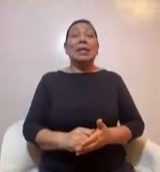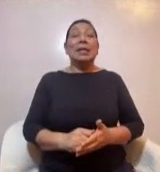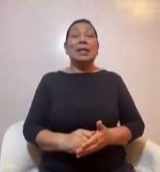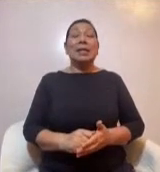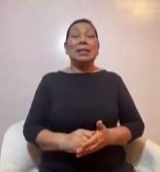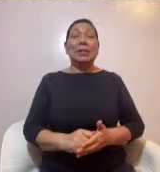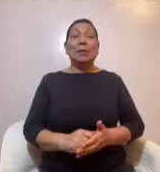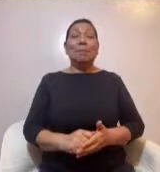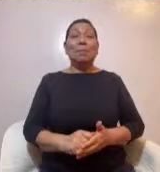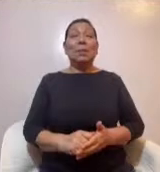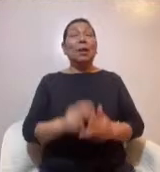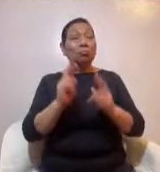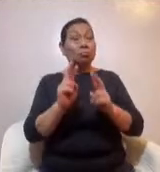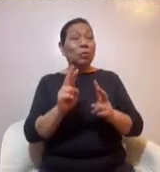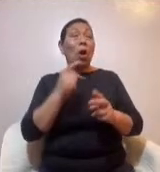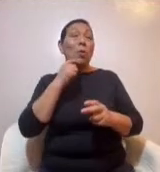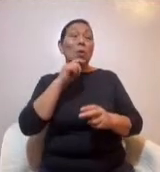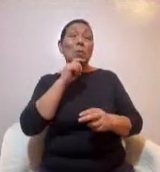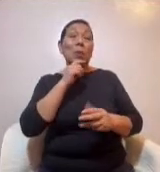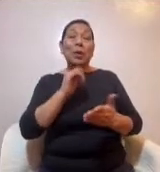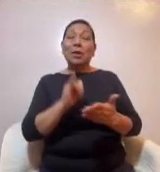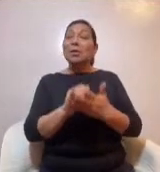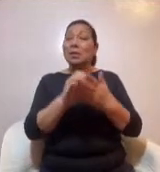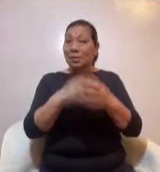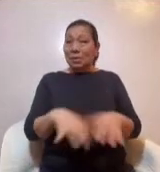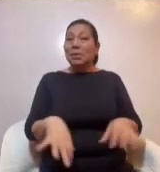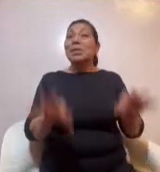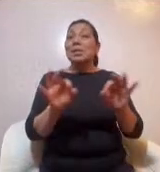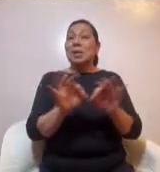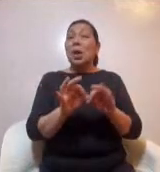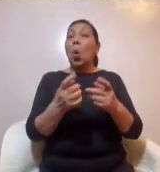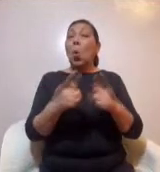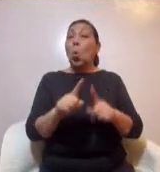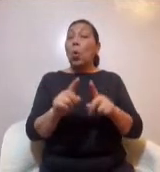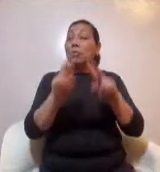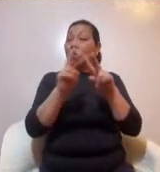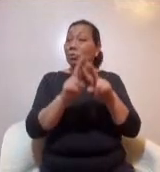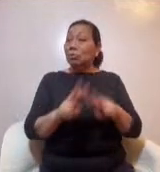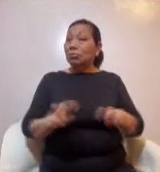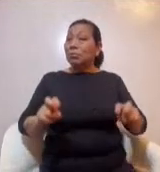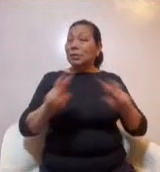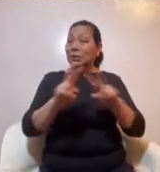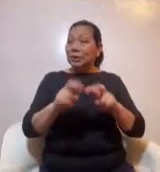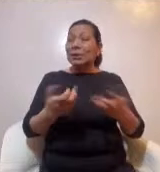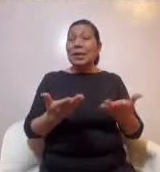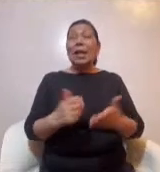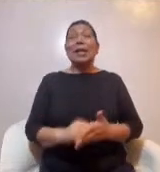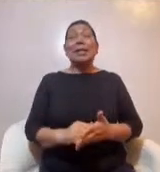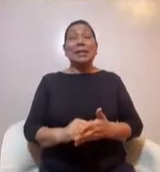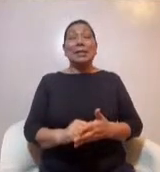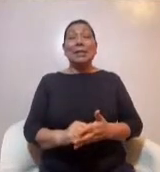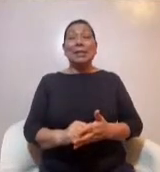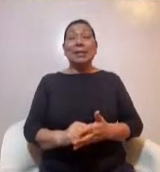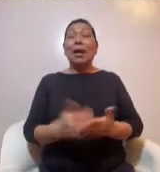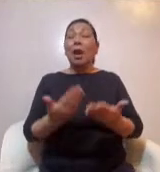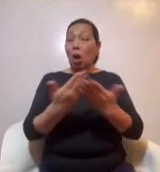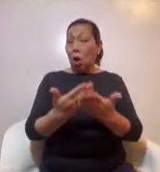efectivamente la perspectiva de género es importante a la hora de analizar los